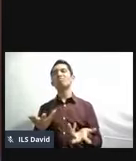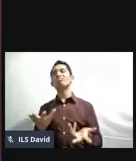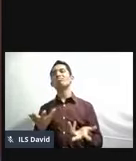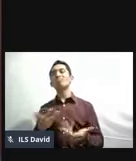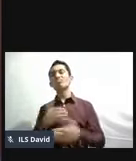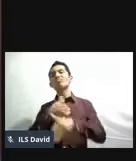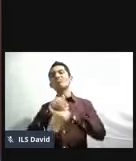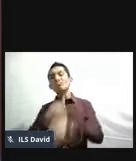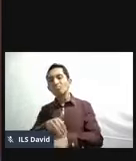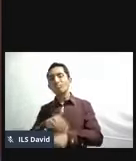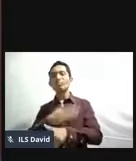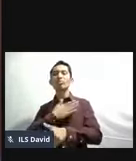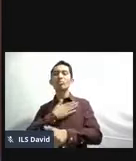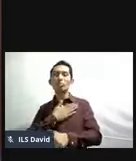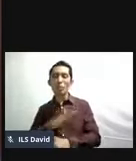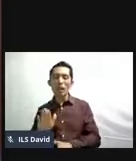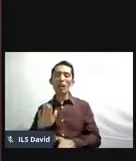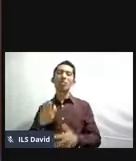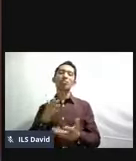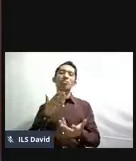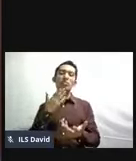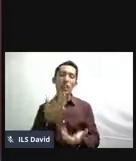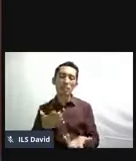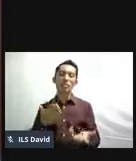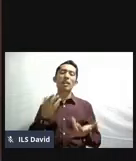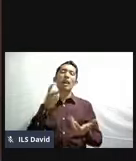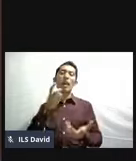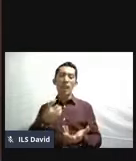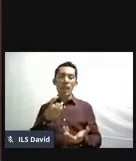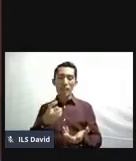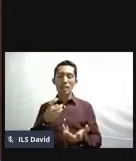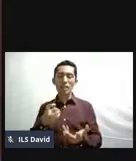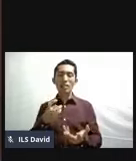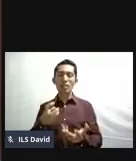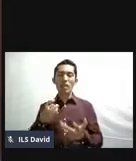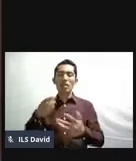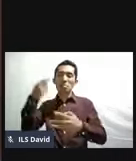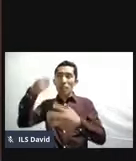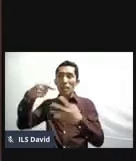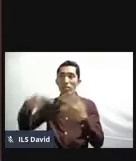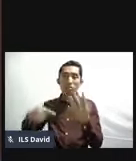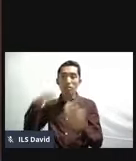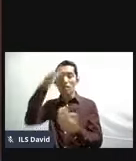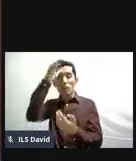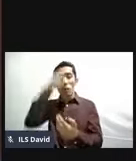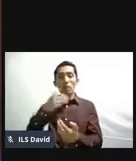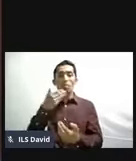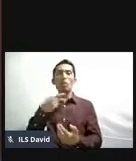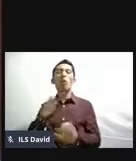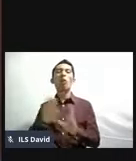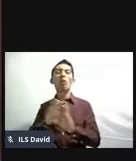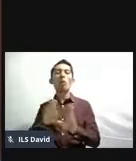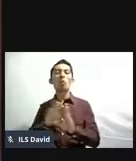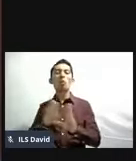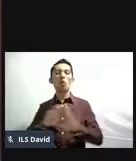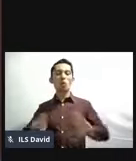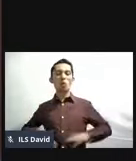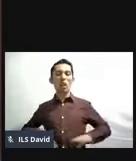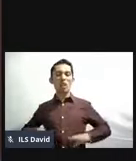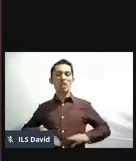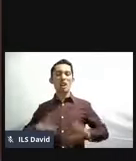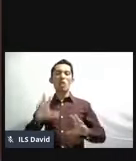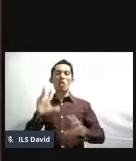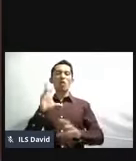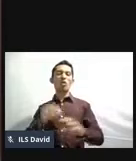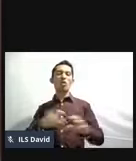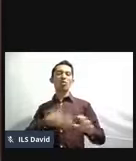haciendo todas las actividades que se les están delegando con estrés o con incomodidad o con